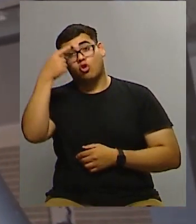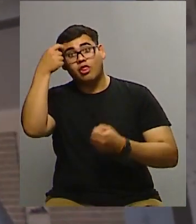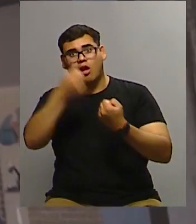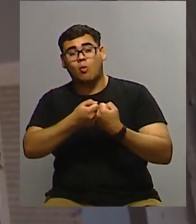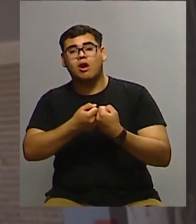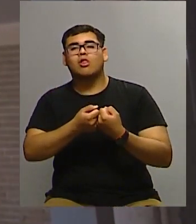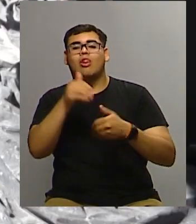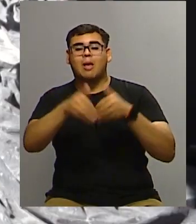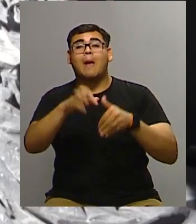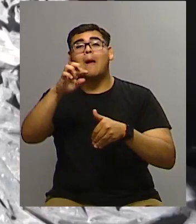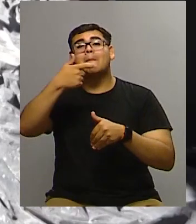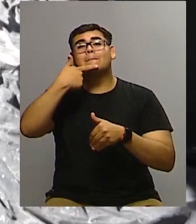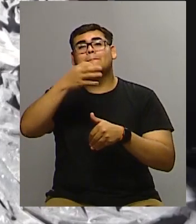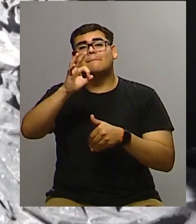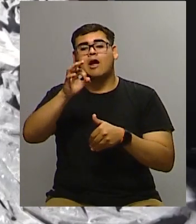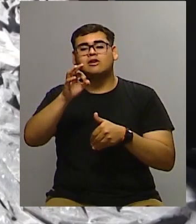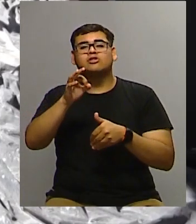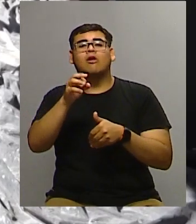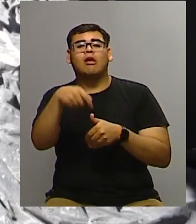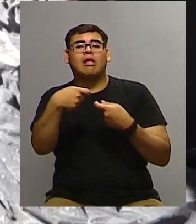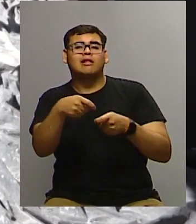una situación en la que estamos, ¿no?